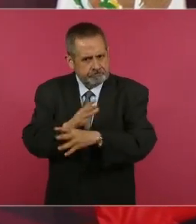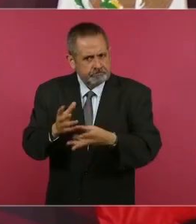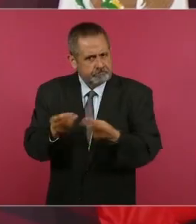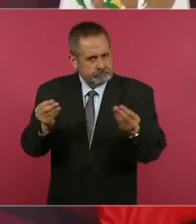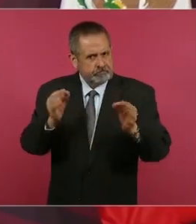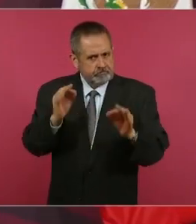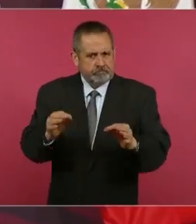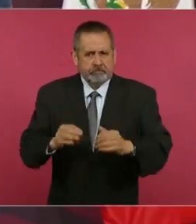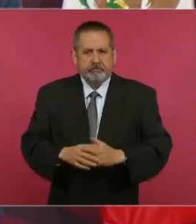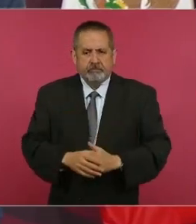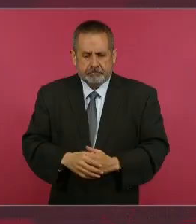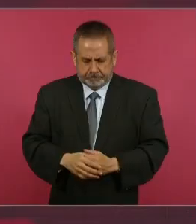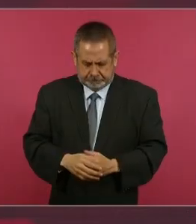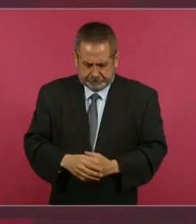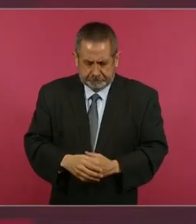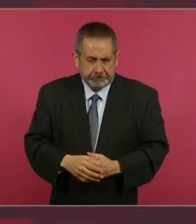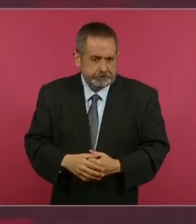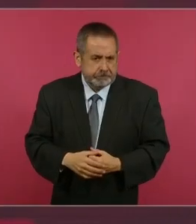A lo mejor